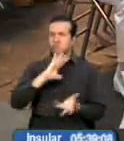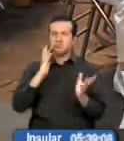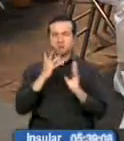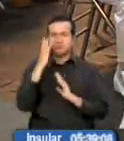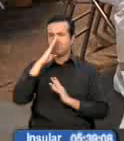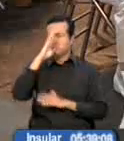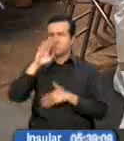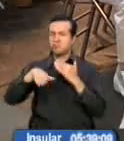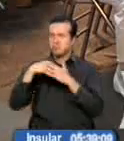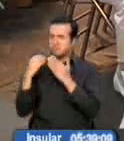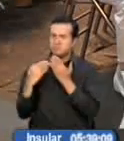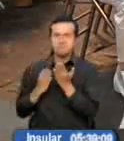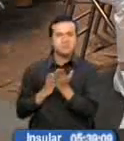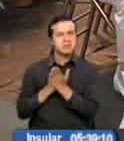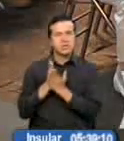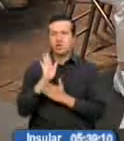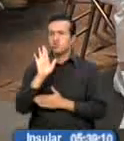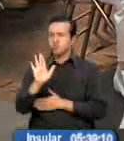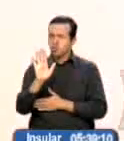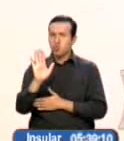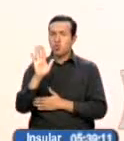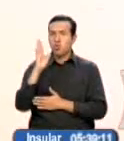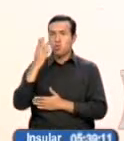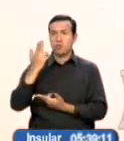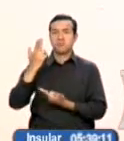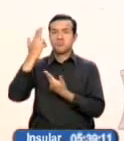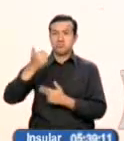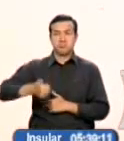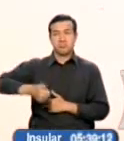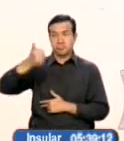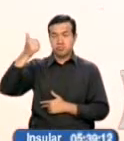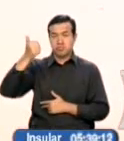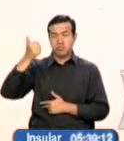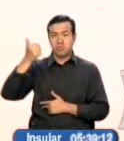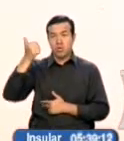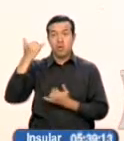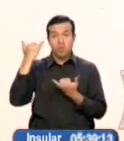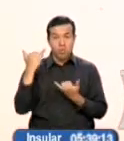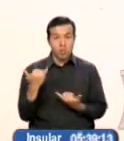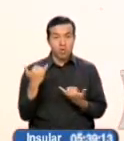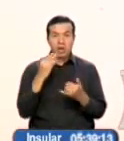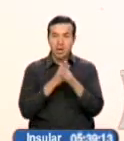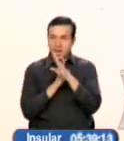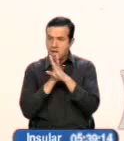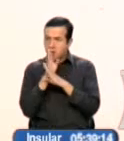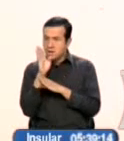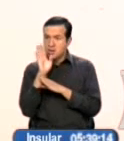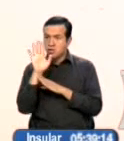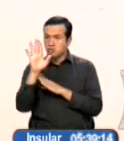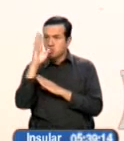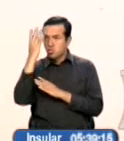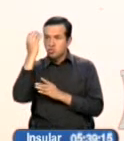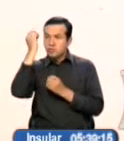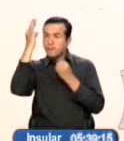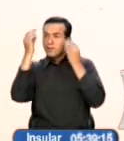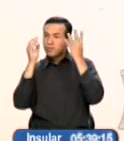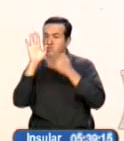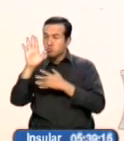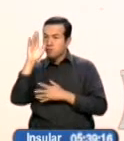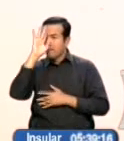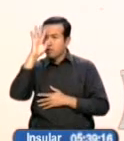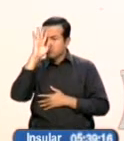revolucionarios de seguir los principios de su comandante. Es la hora de multiplicar la lealtad a sus ideas y a sus